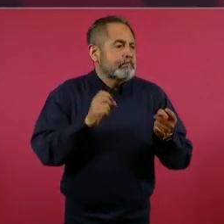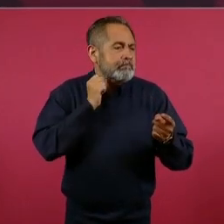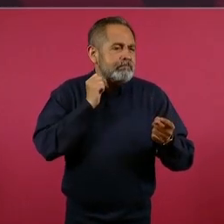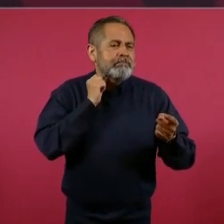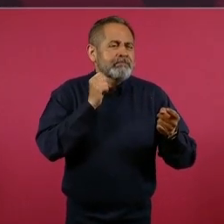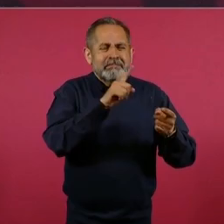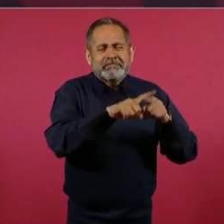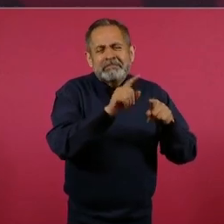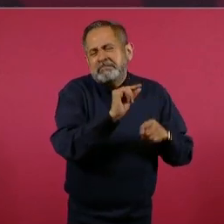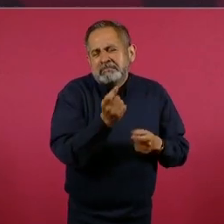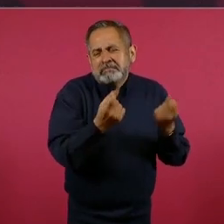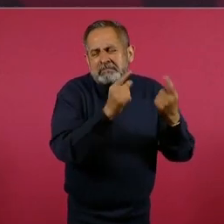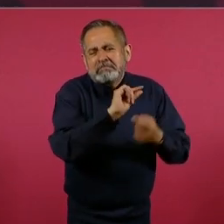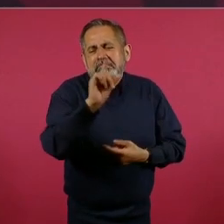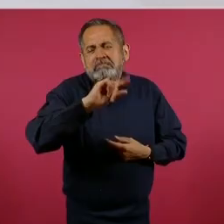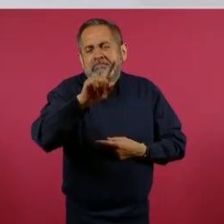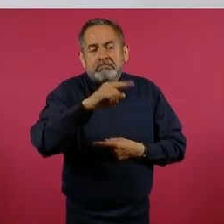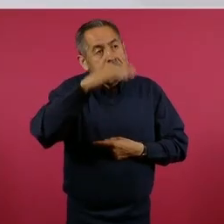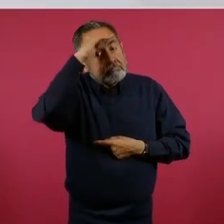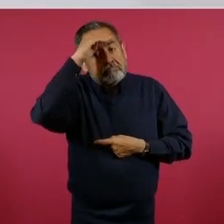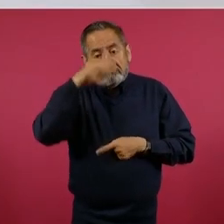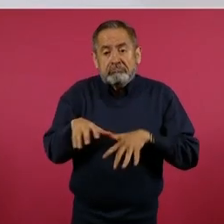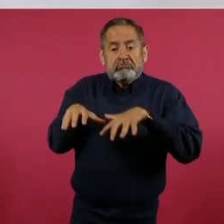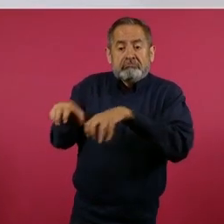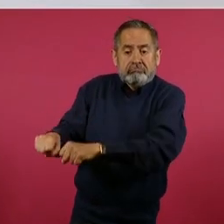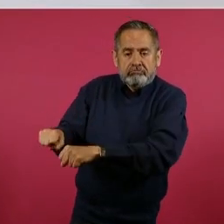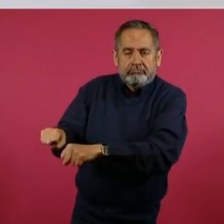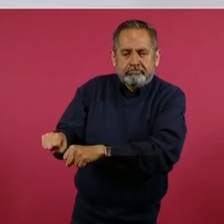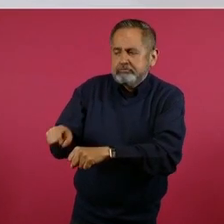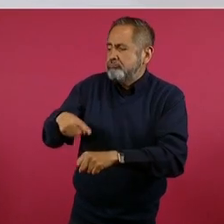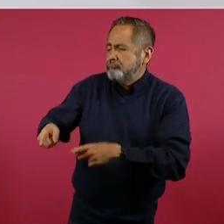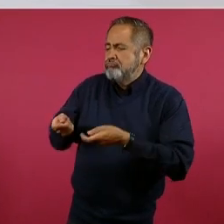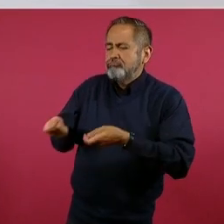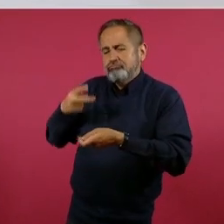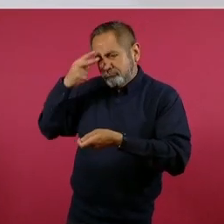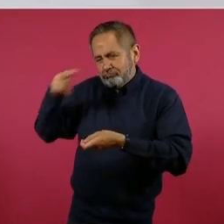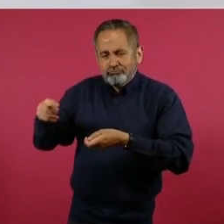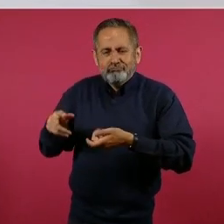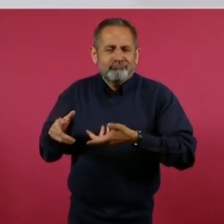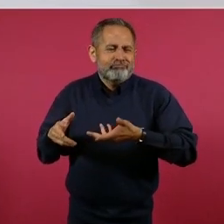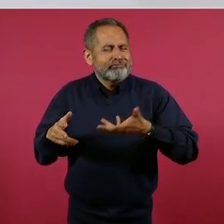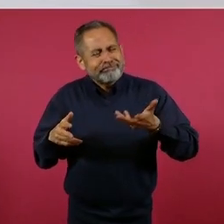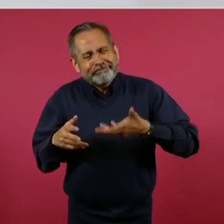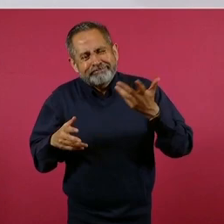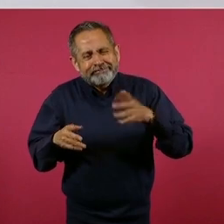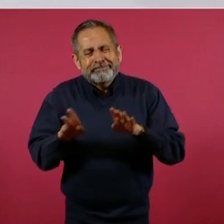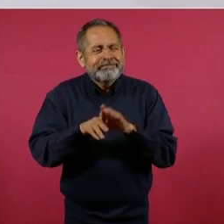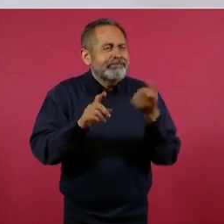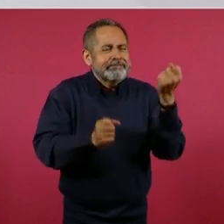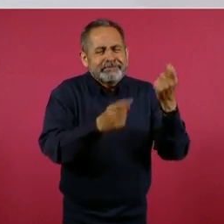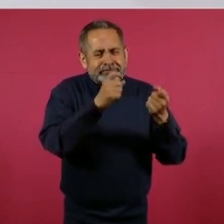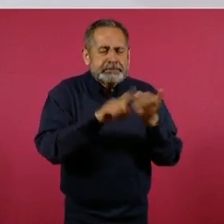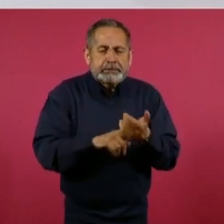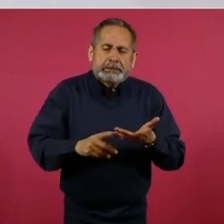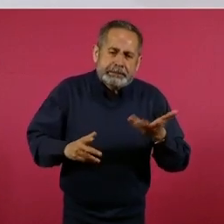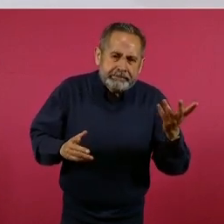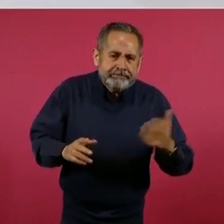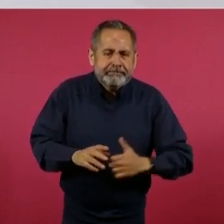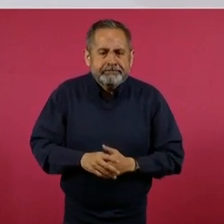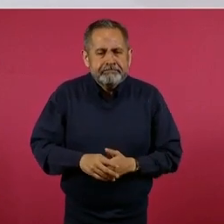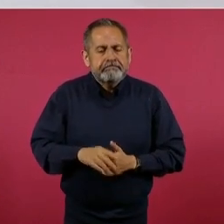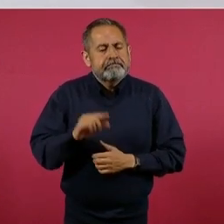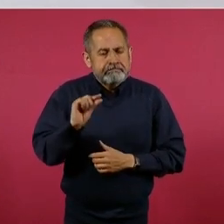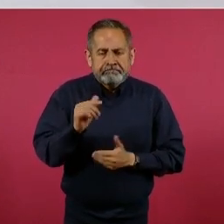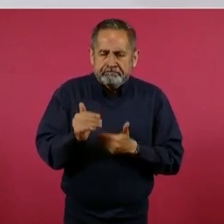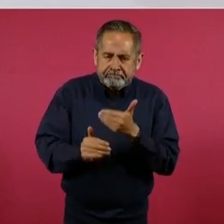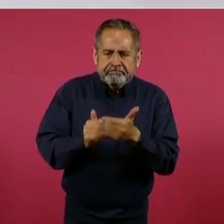algunos funcionarios del Departamento de Estado, de las agencias. Entonces, es un proceso